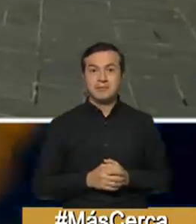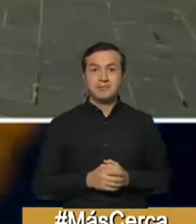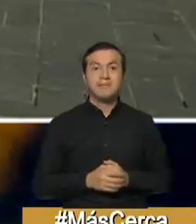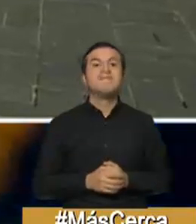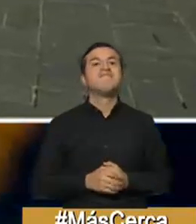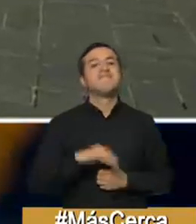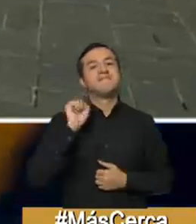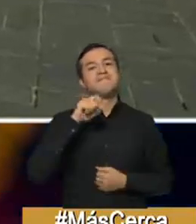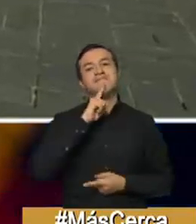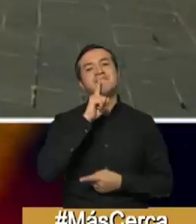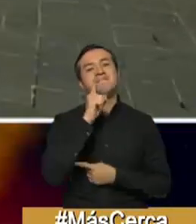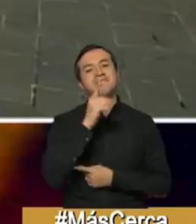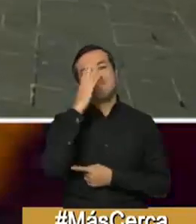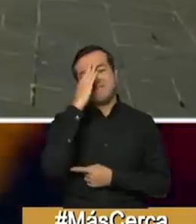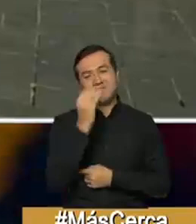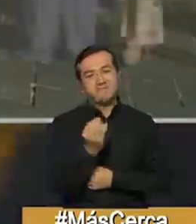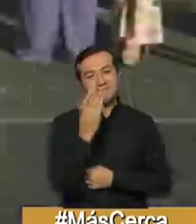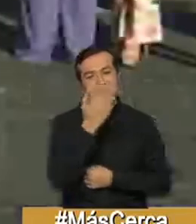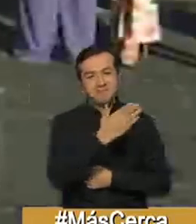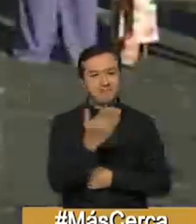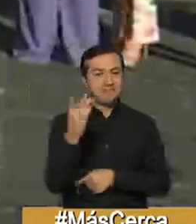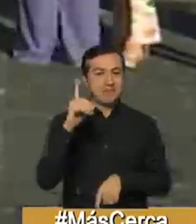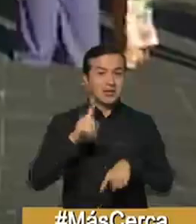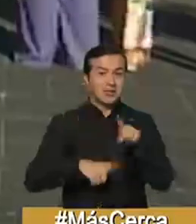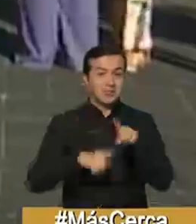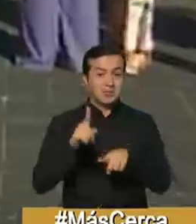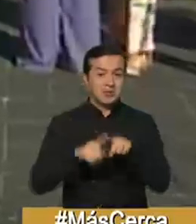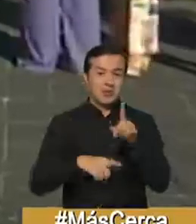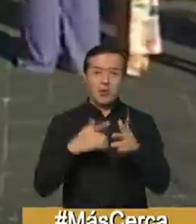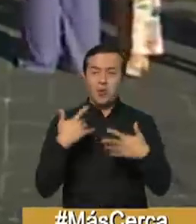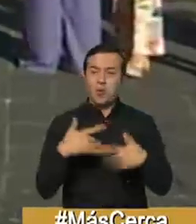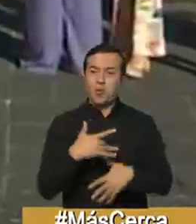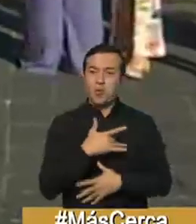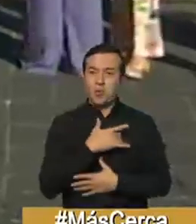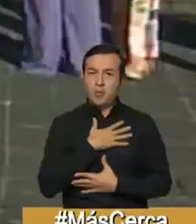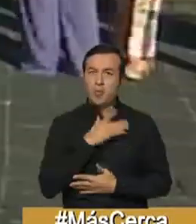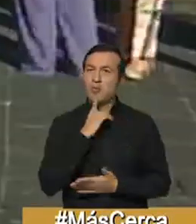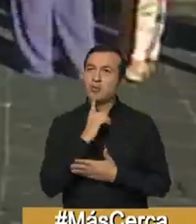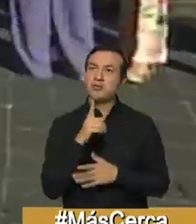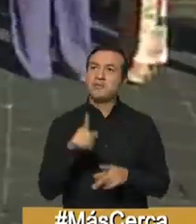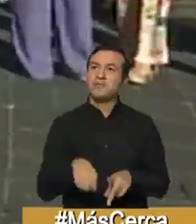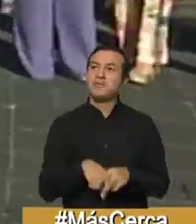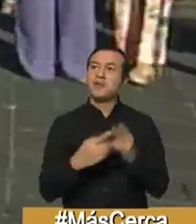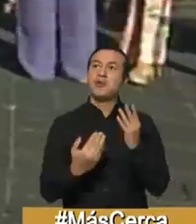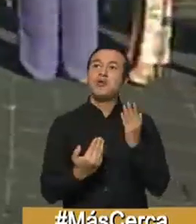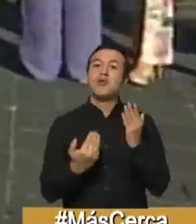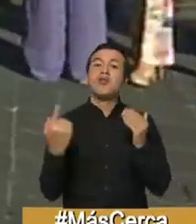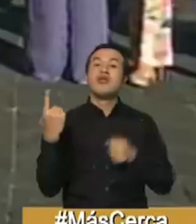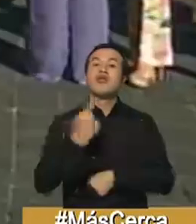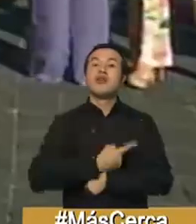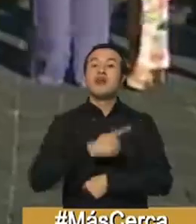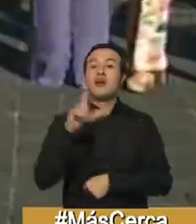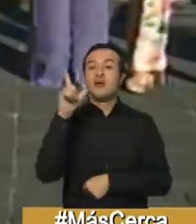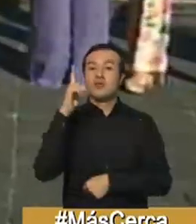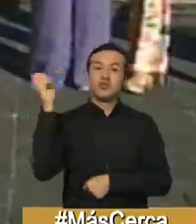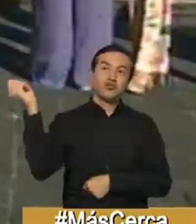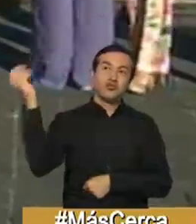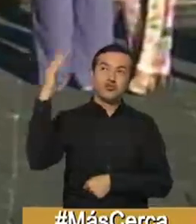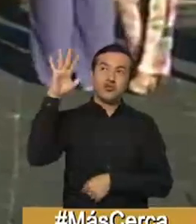Así es, Carla, muy buenos días, amigos de Más Cerca. Qué manera de iniciar un día lunes con este